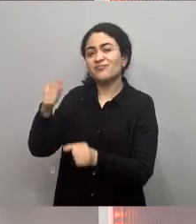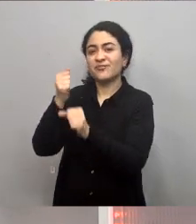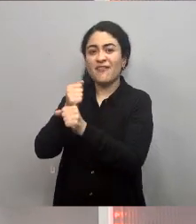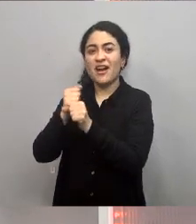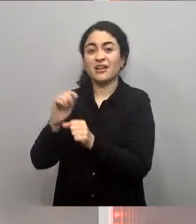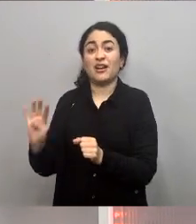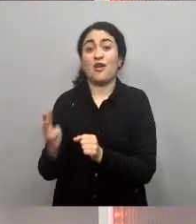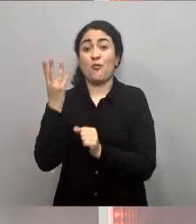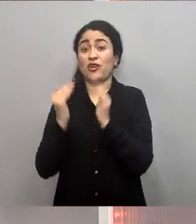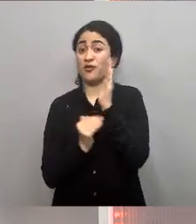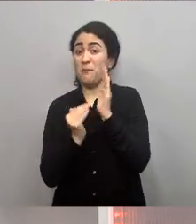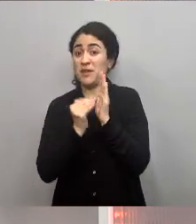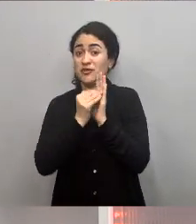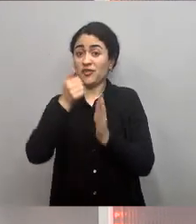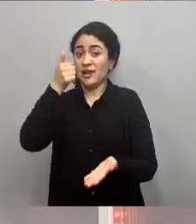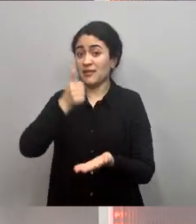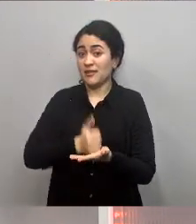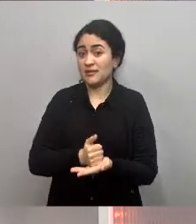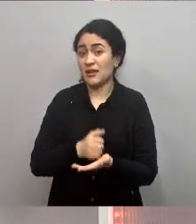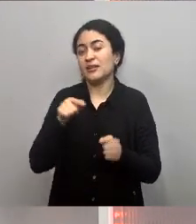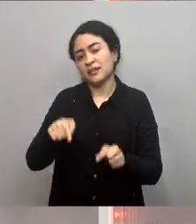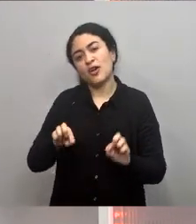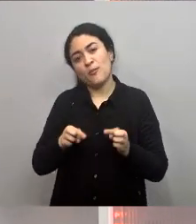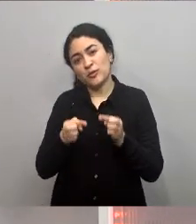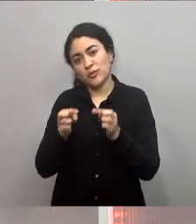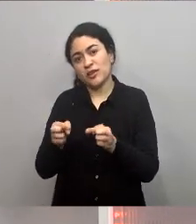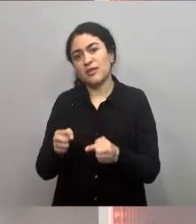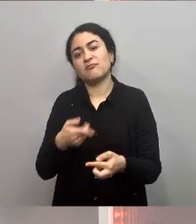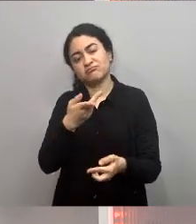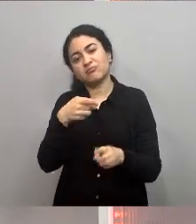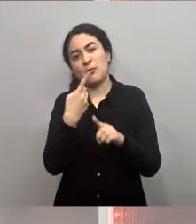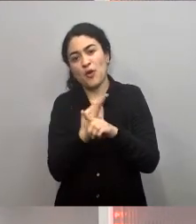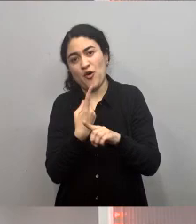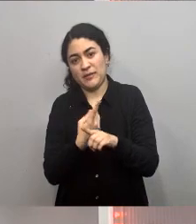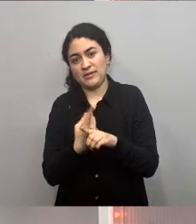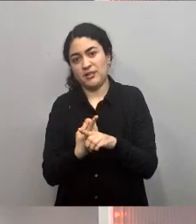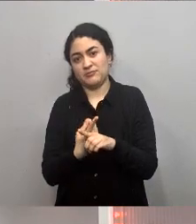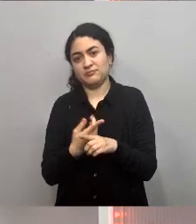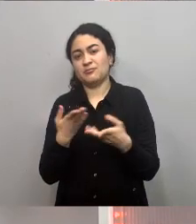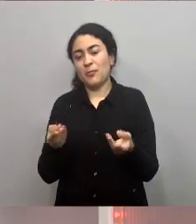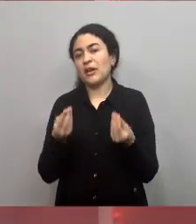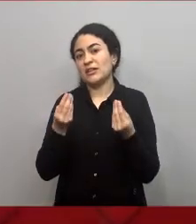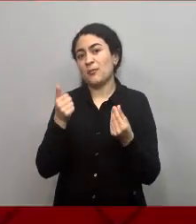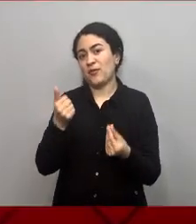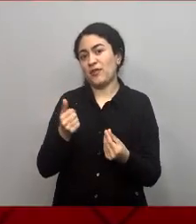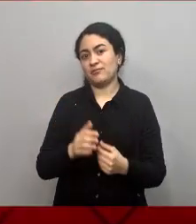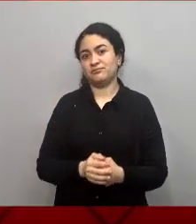piso de la Intendencia y que en esta oportunidad está presidiendo a quien hemos conversado hoy. Que esté muy bien usted y su familia.